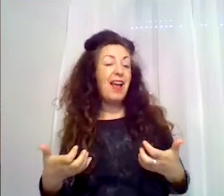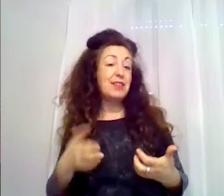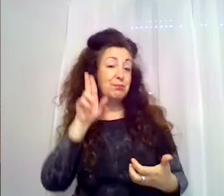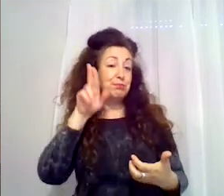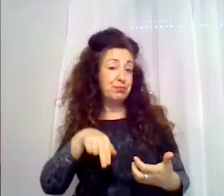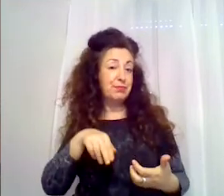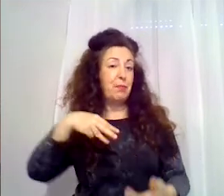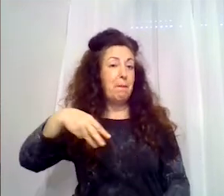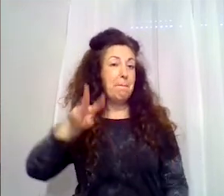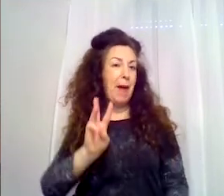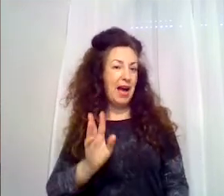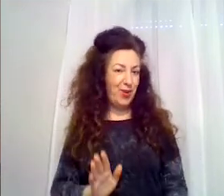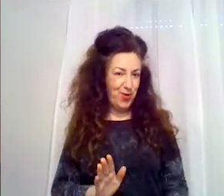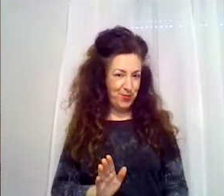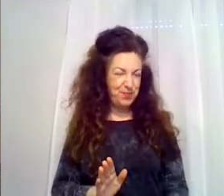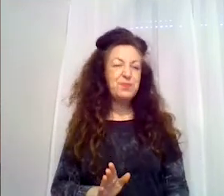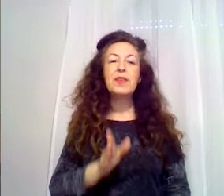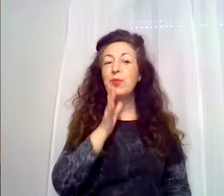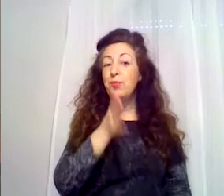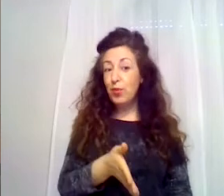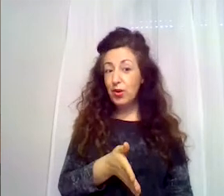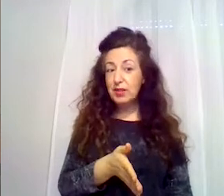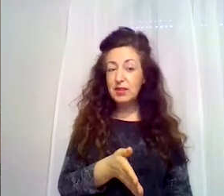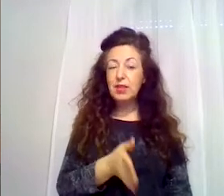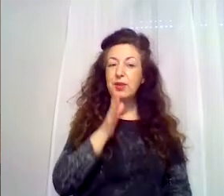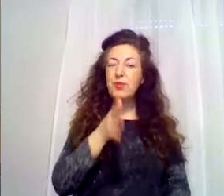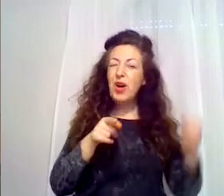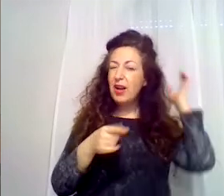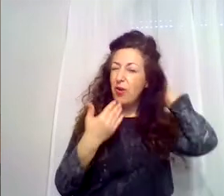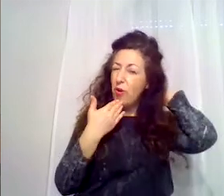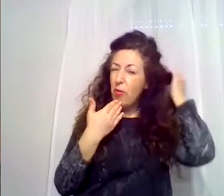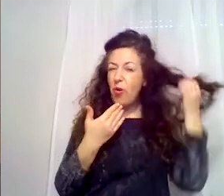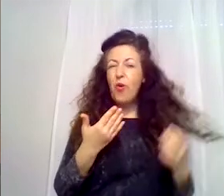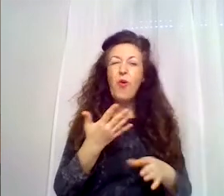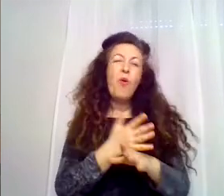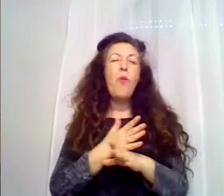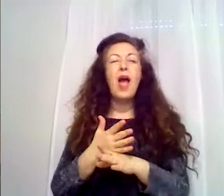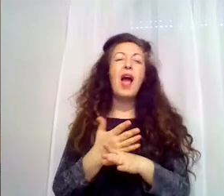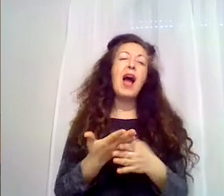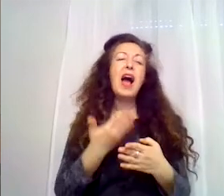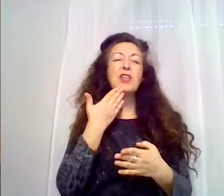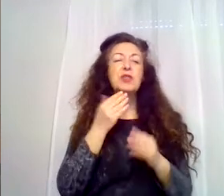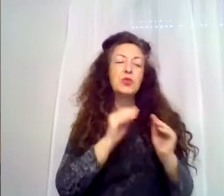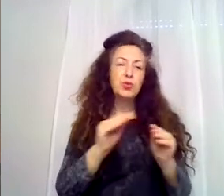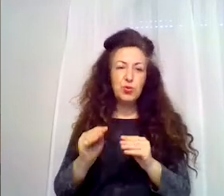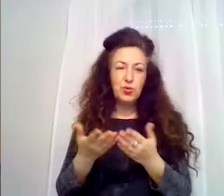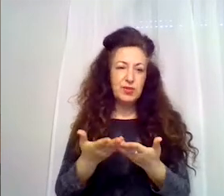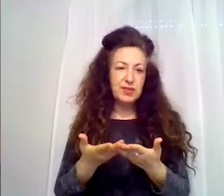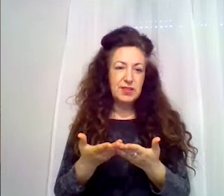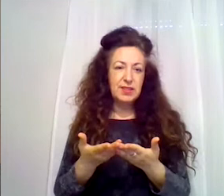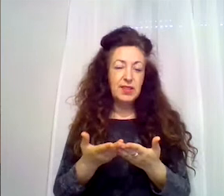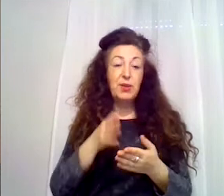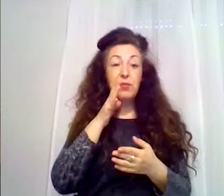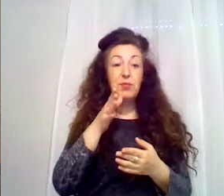aparece el nombre del traductor, Thomas Shelton, que nadie sabe quién es. Es un seudónimo, es un